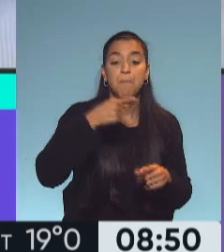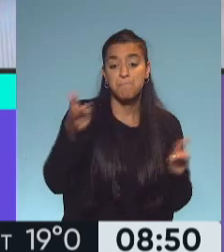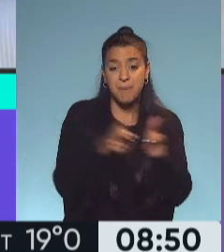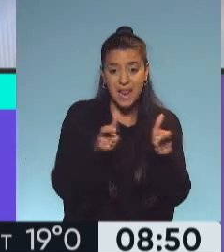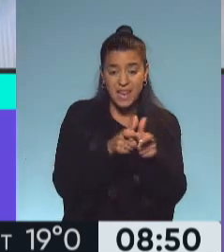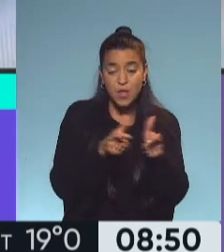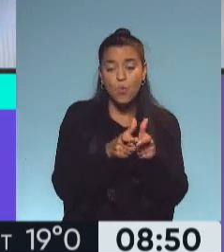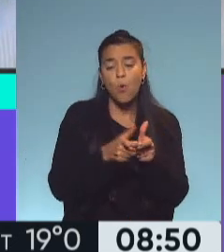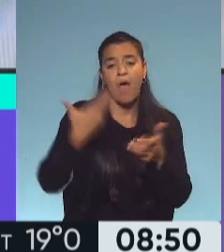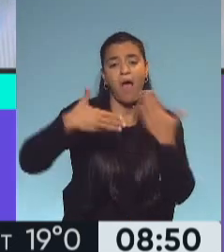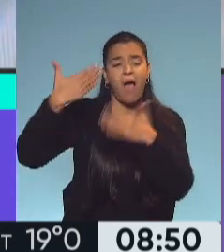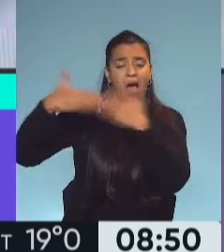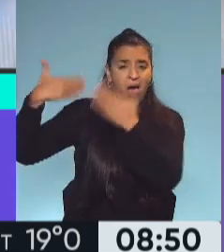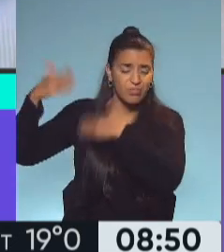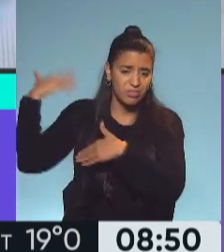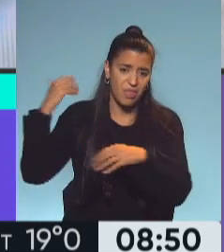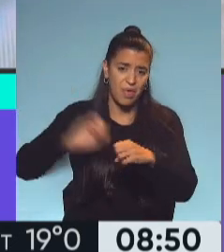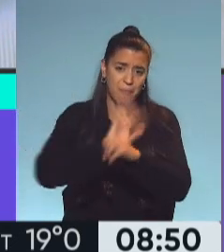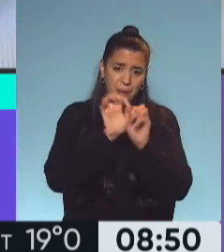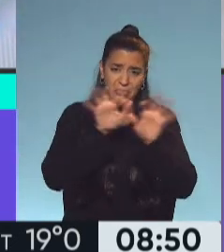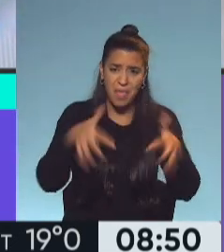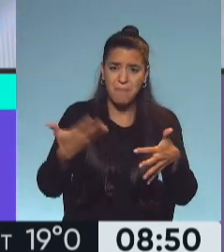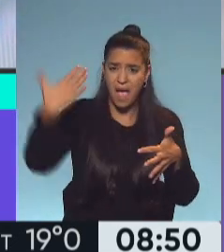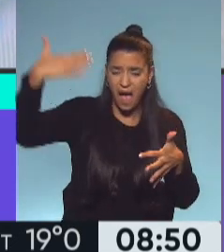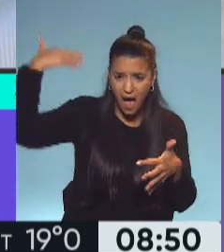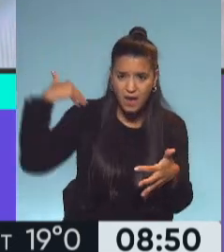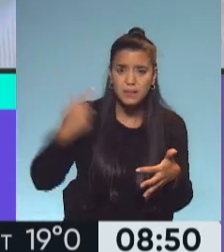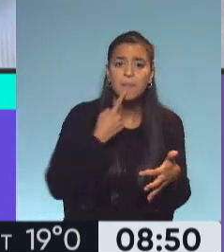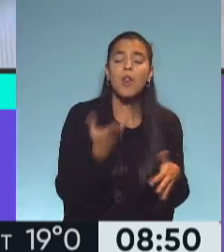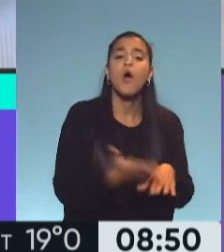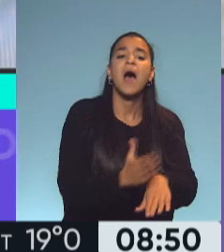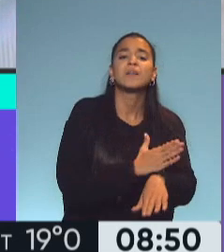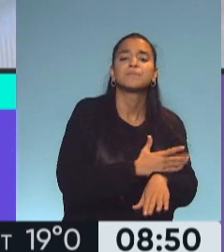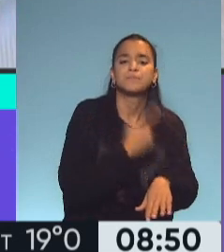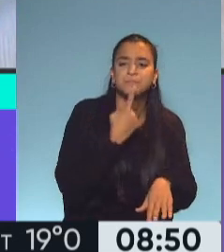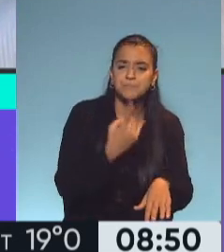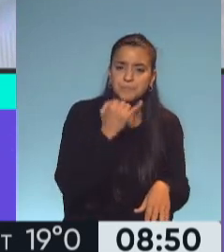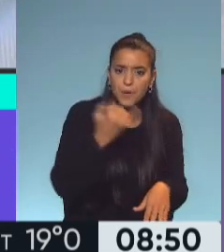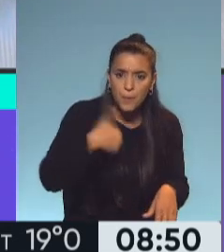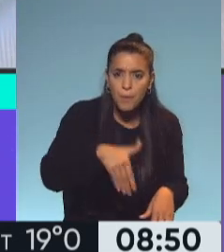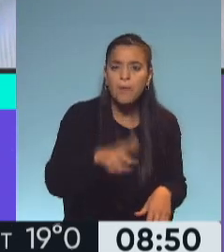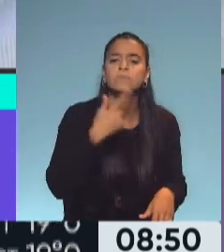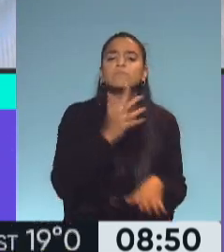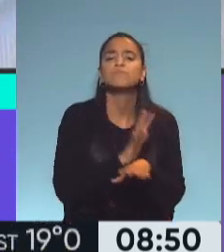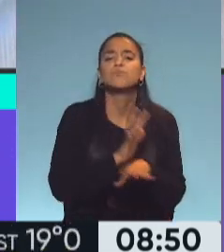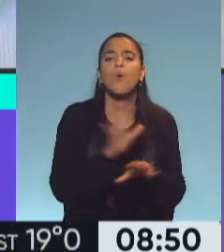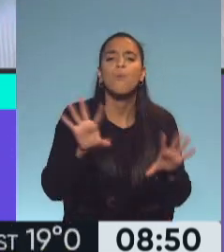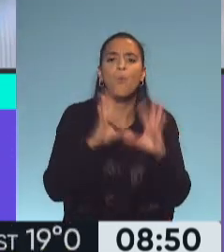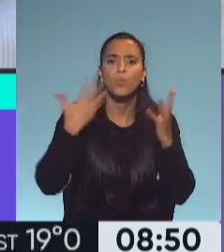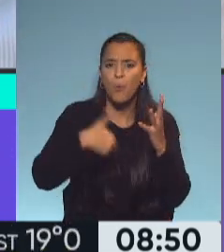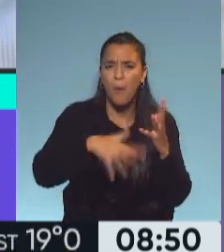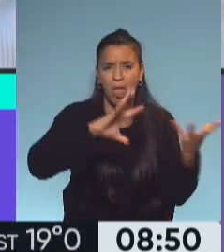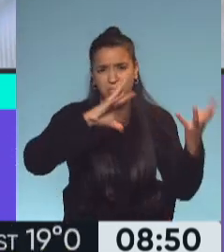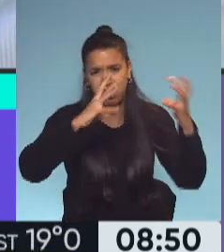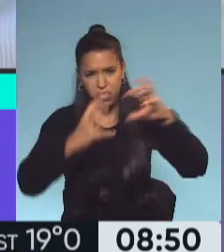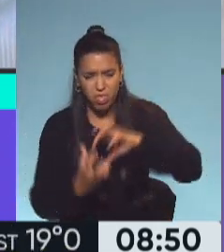rodada mucho antes de que empezara la pandemia, de algún modo se le anticipó, ya que presenta una suerte de mundo apocalíptico